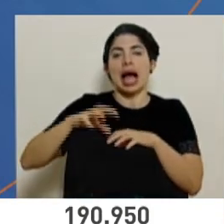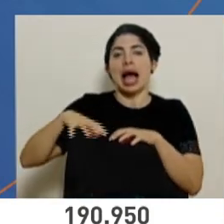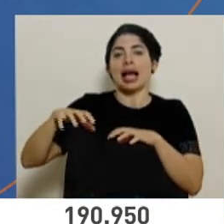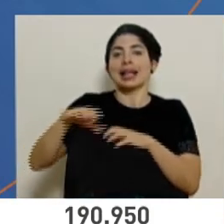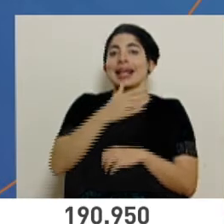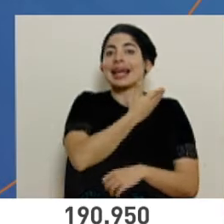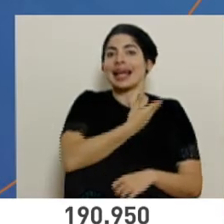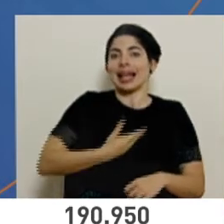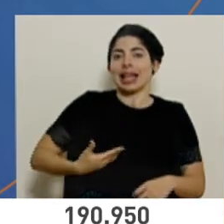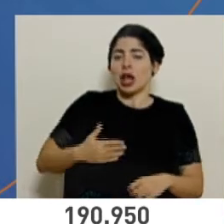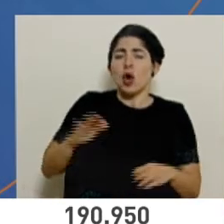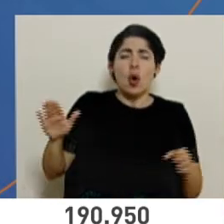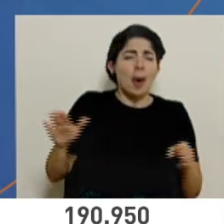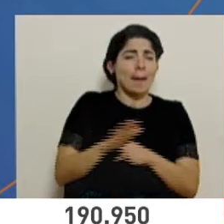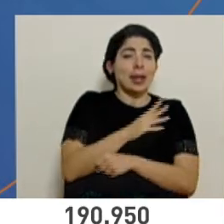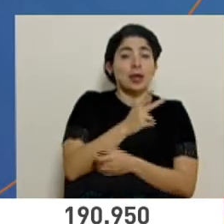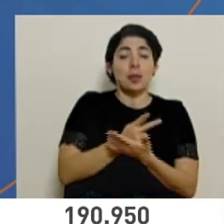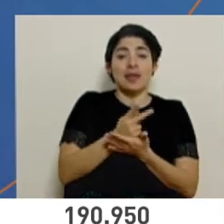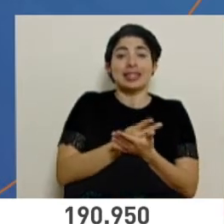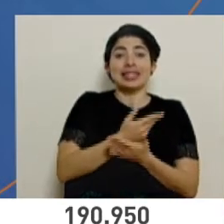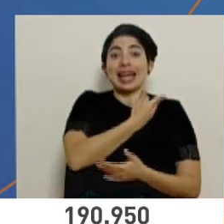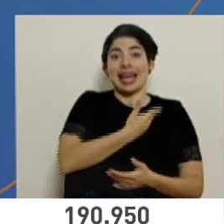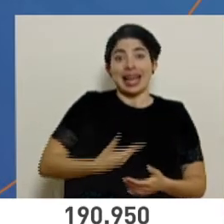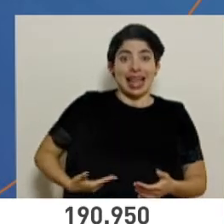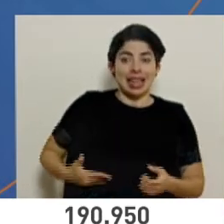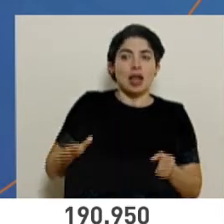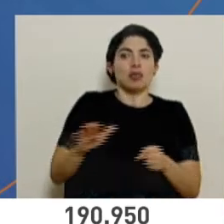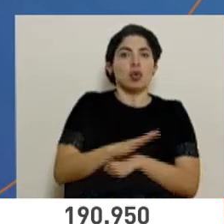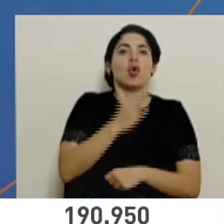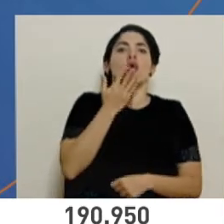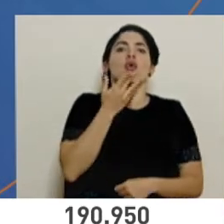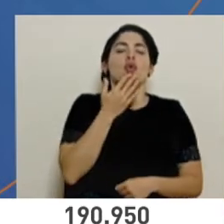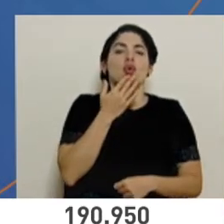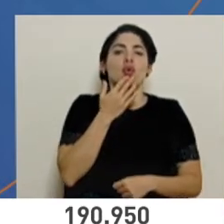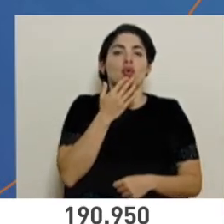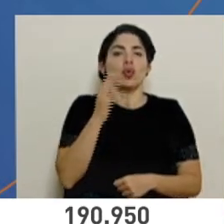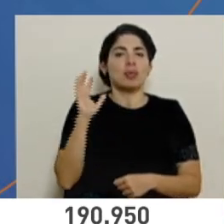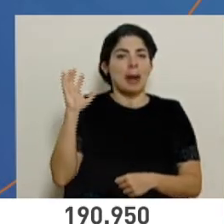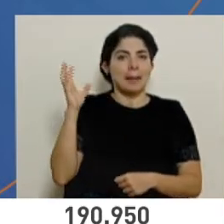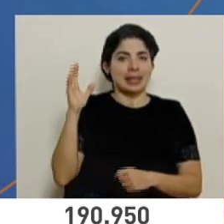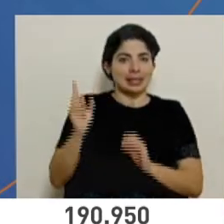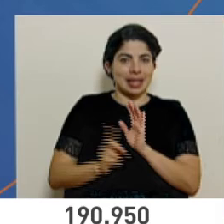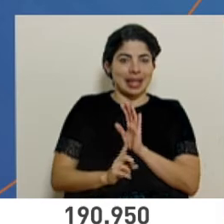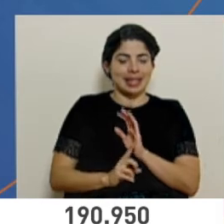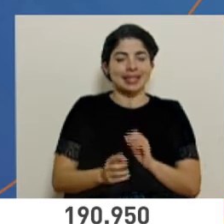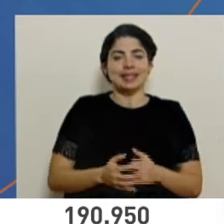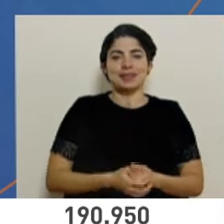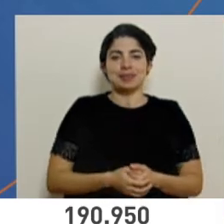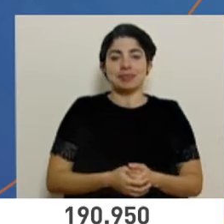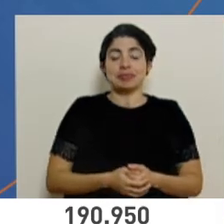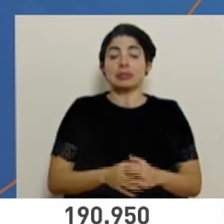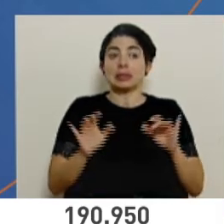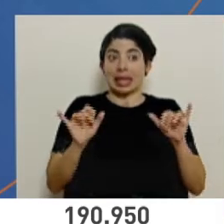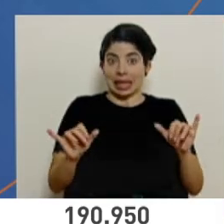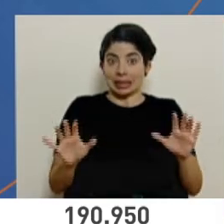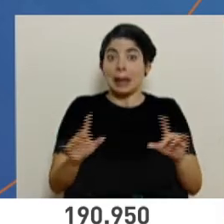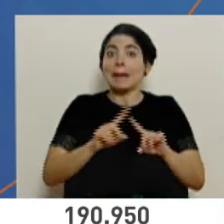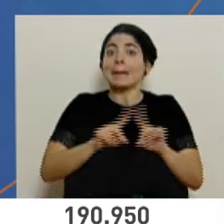de Heredia. Toda la provincia de Heredia mantiene sus cantones en alerta amarilla. Aún así,